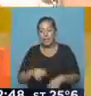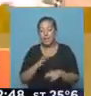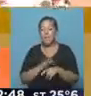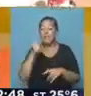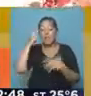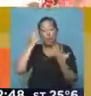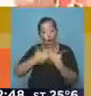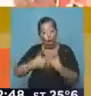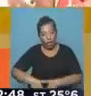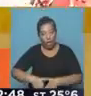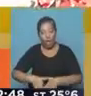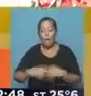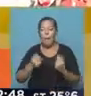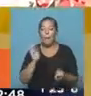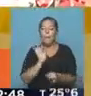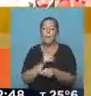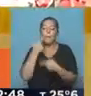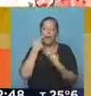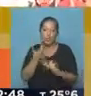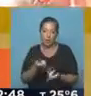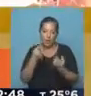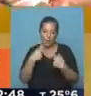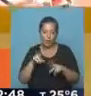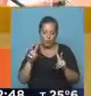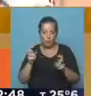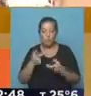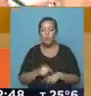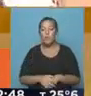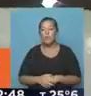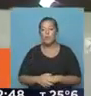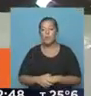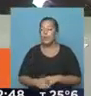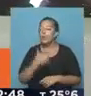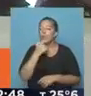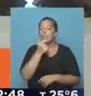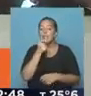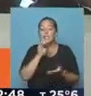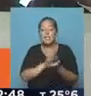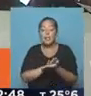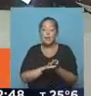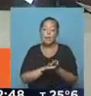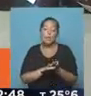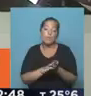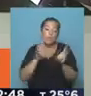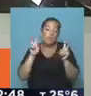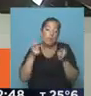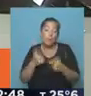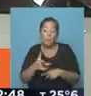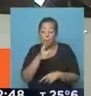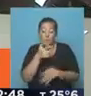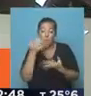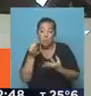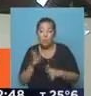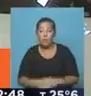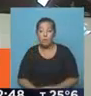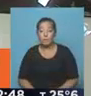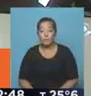tecnología para transparentar este tipo de cuestiones yo no sé si ustedes saben algo más en relación con esto pero sonaba muy bien